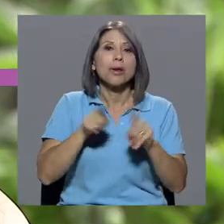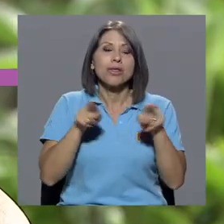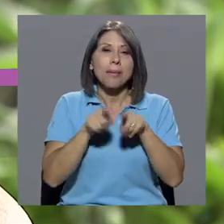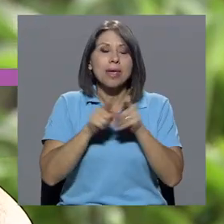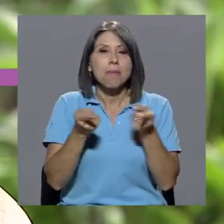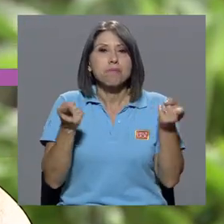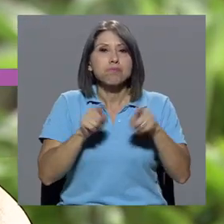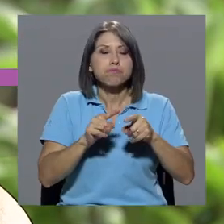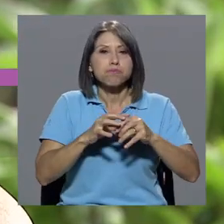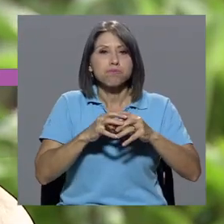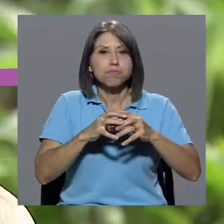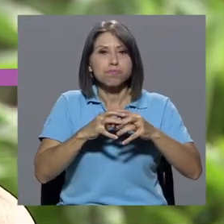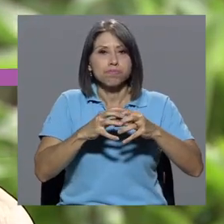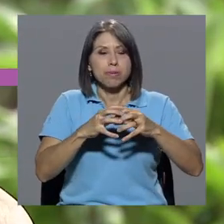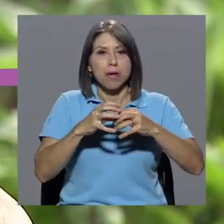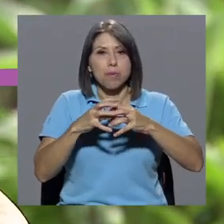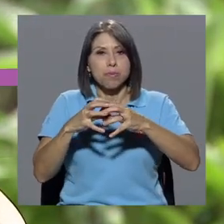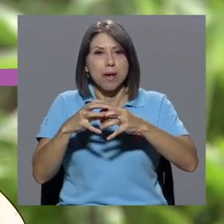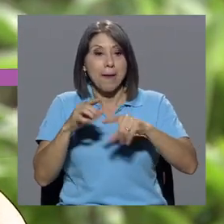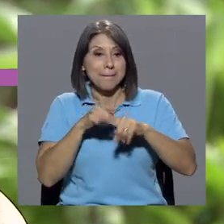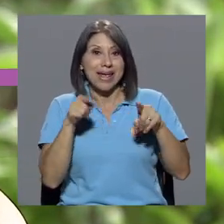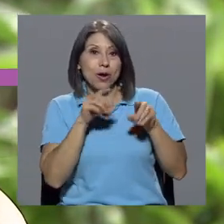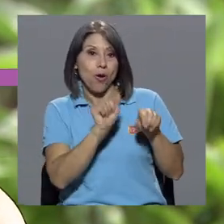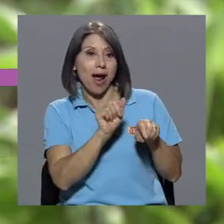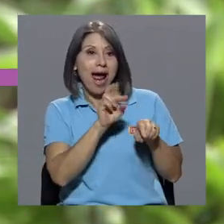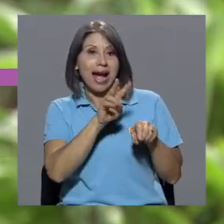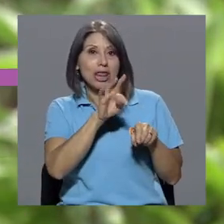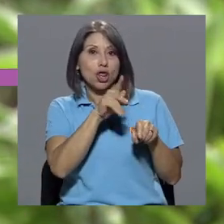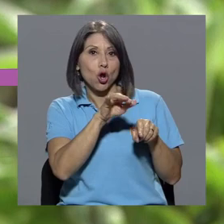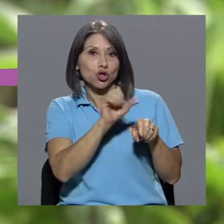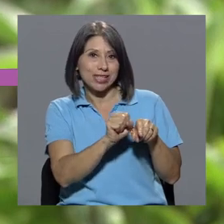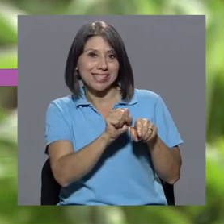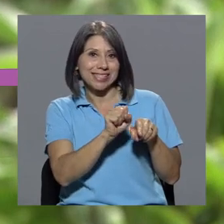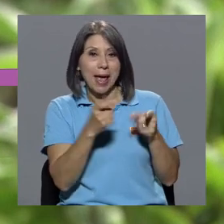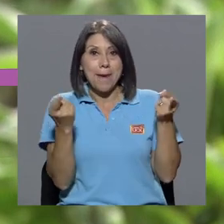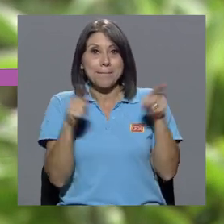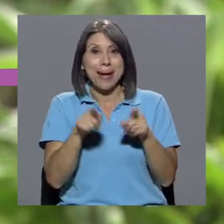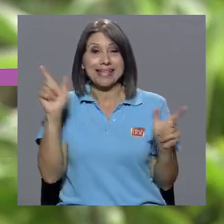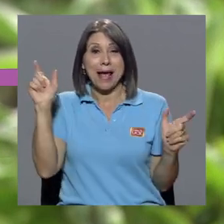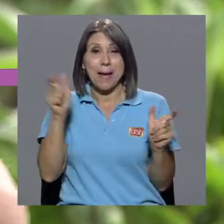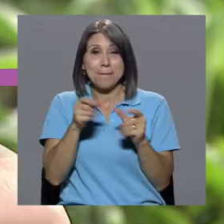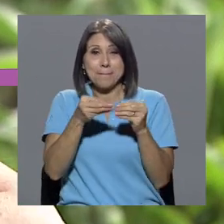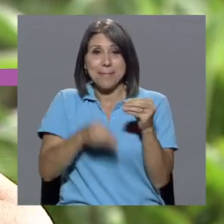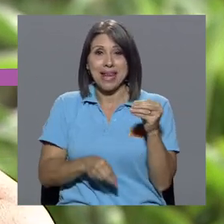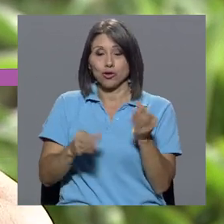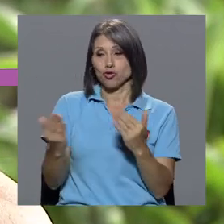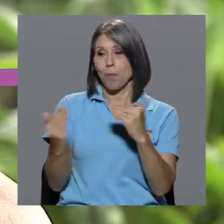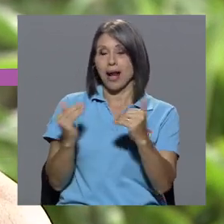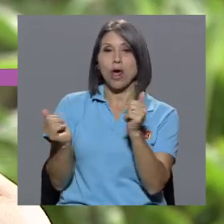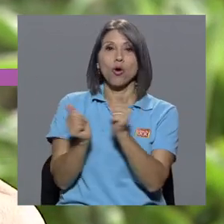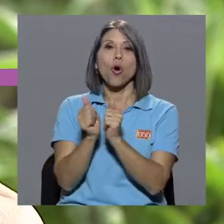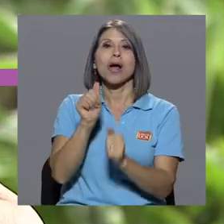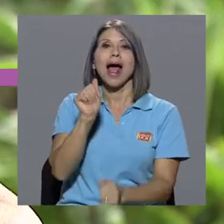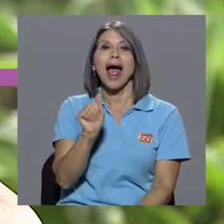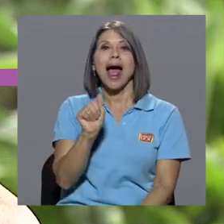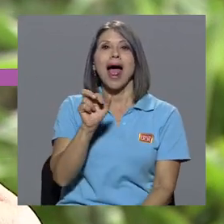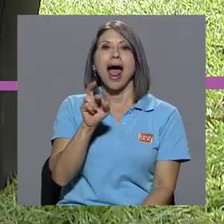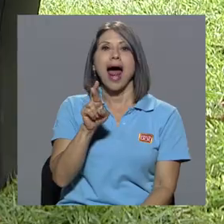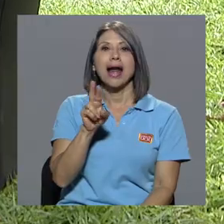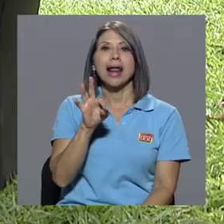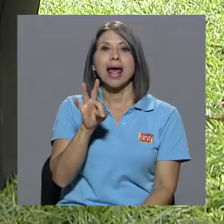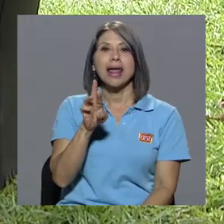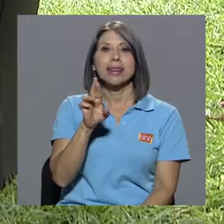¿verdad? Solo que es en mucho menor medida que la artritis reumatoide. Por ejemplo, la artritis reumatoide es un fenómeno